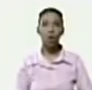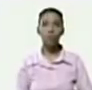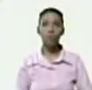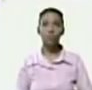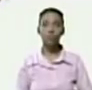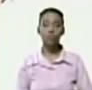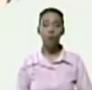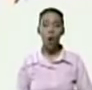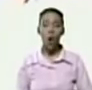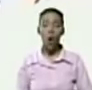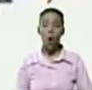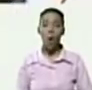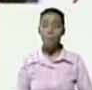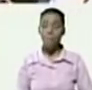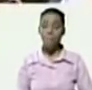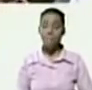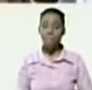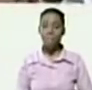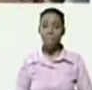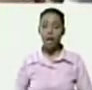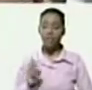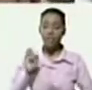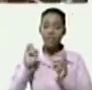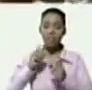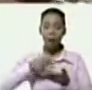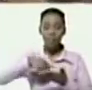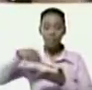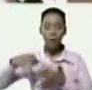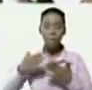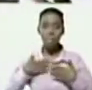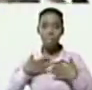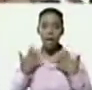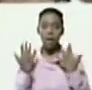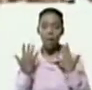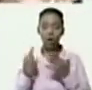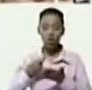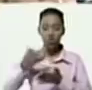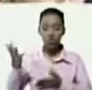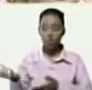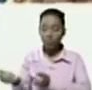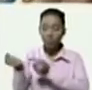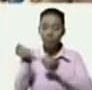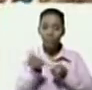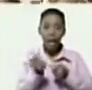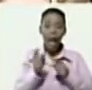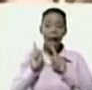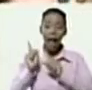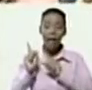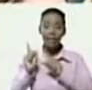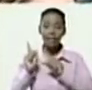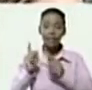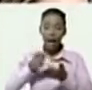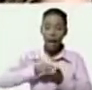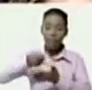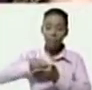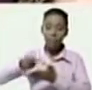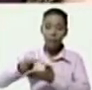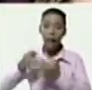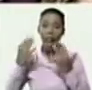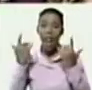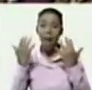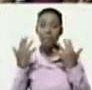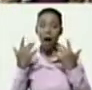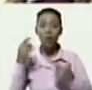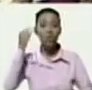objeto en mis manos, porque pienso inmediatamente que esa pluma estuvo en las manos de Antonio José de